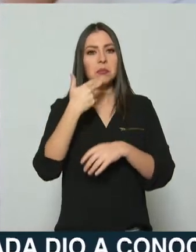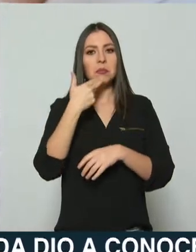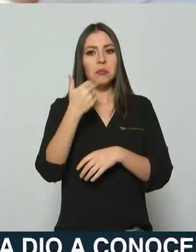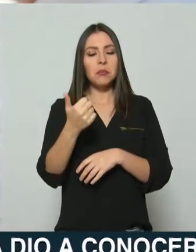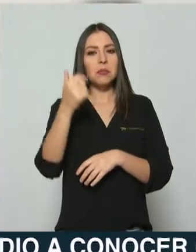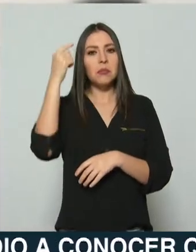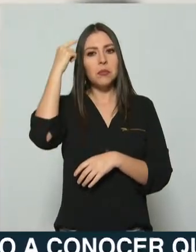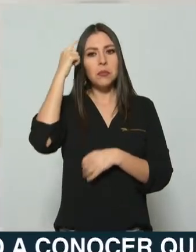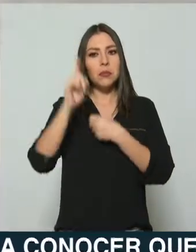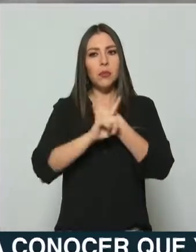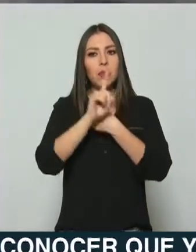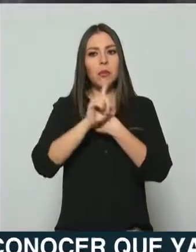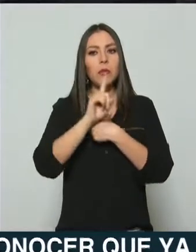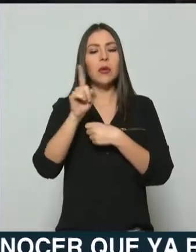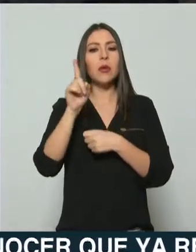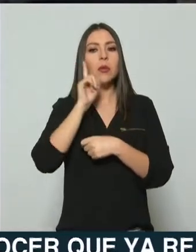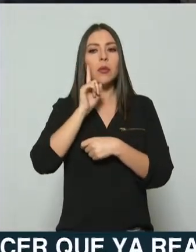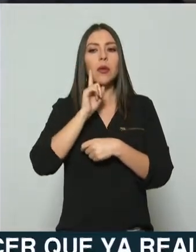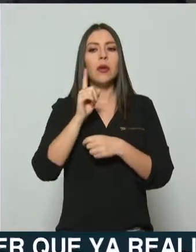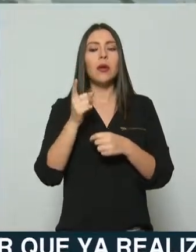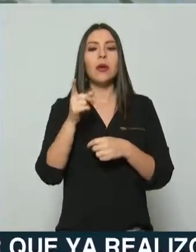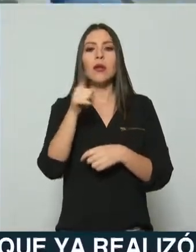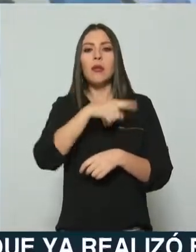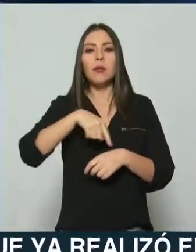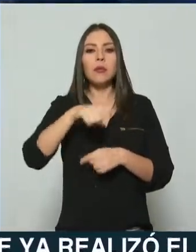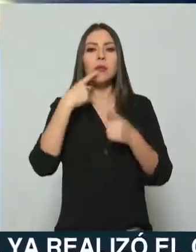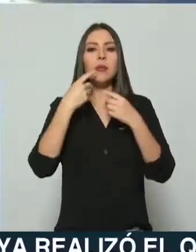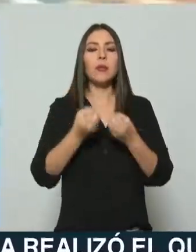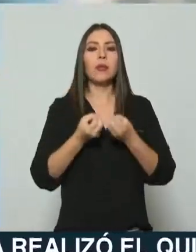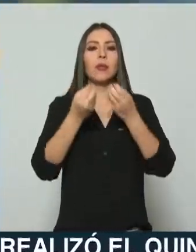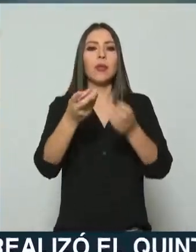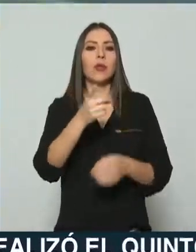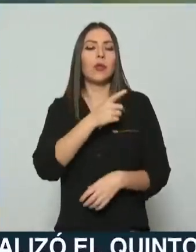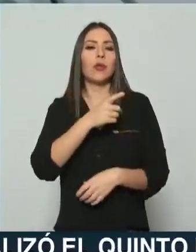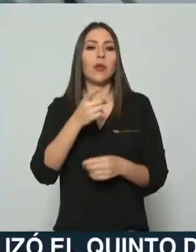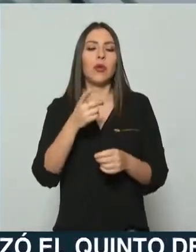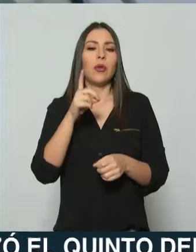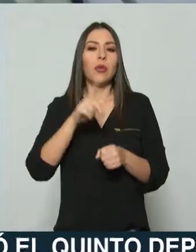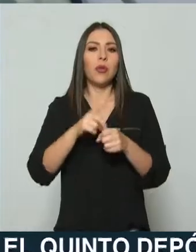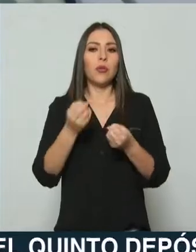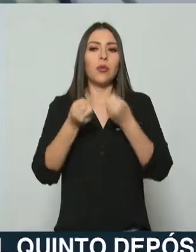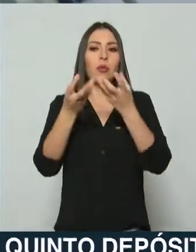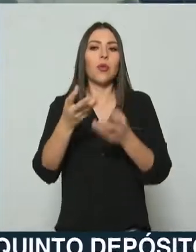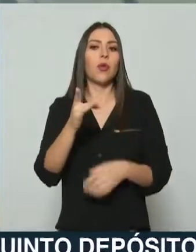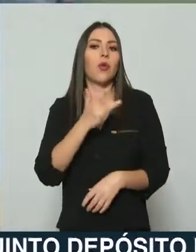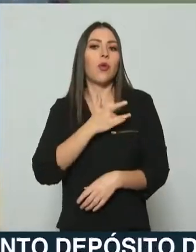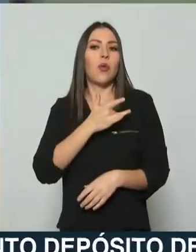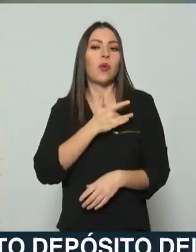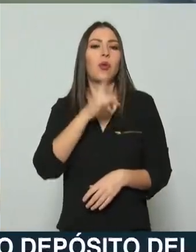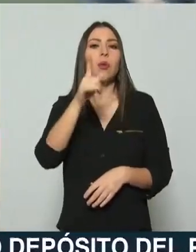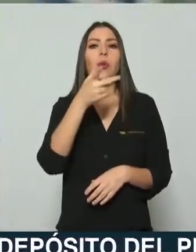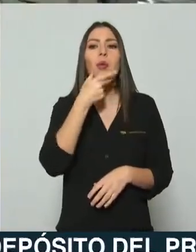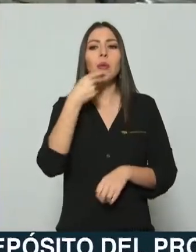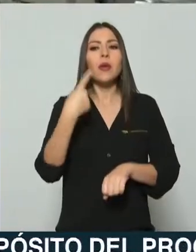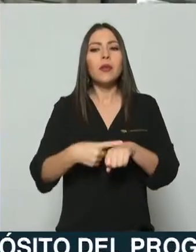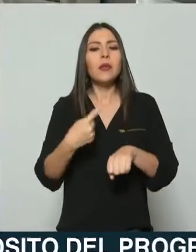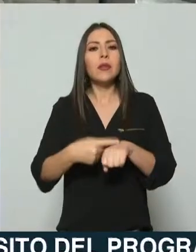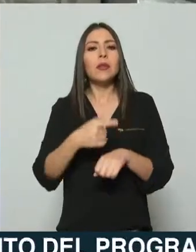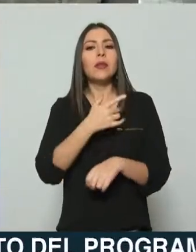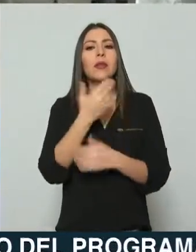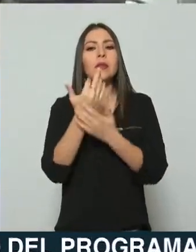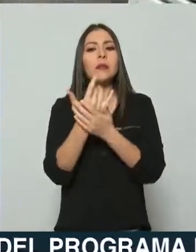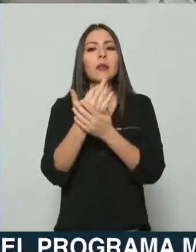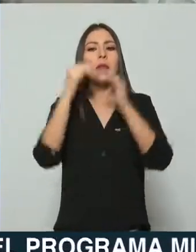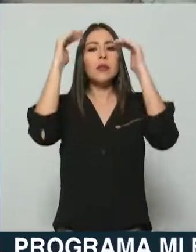lo que permitió que un hombre de 52 años dejara atrás la cardiopatía dilatada que le aquejaba y le hacía formar parte de la lista de